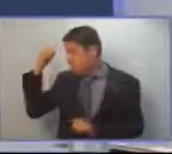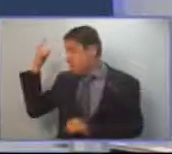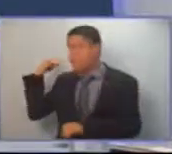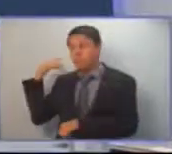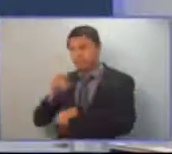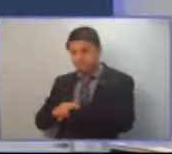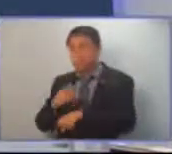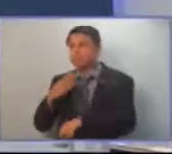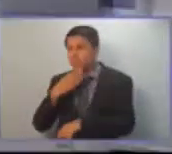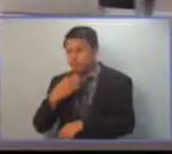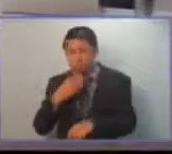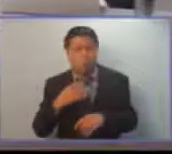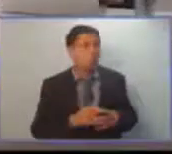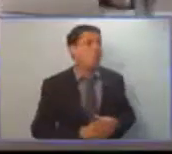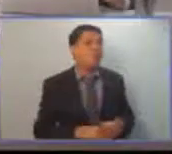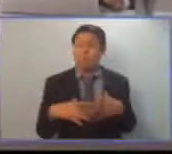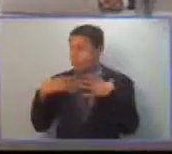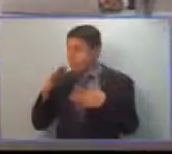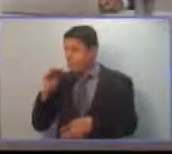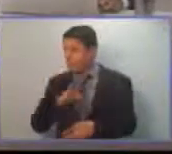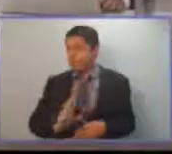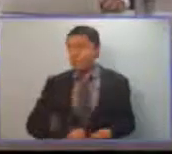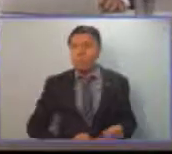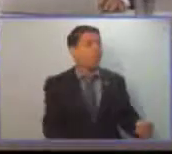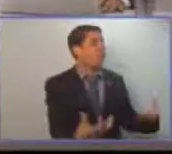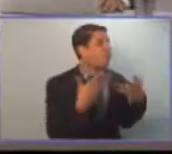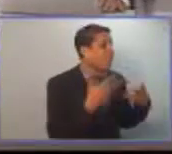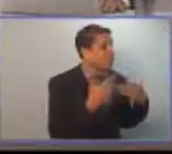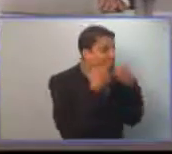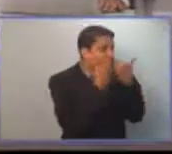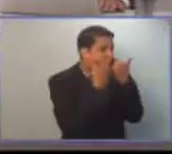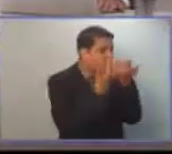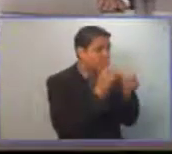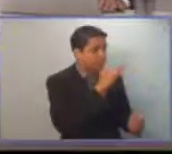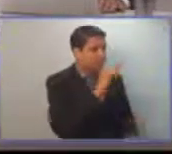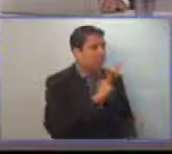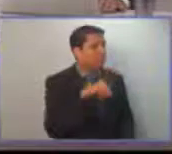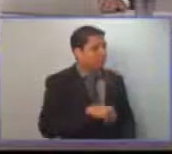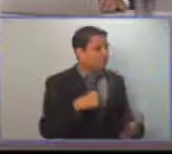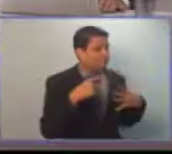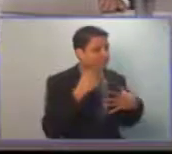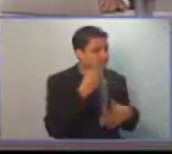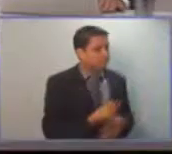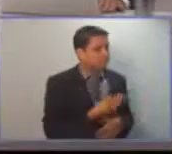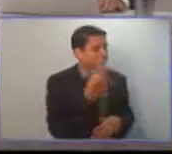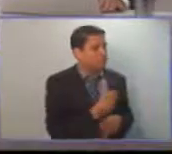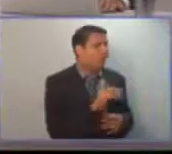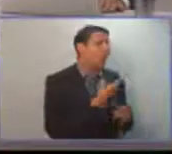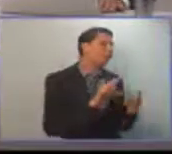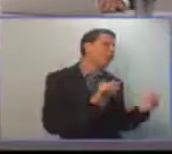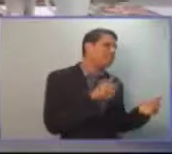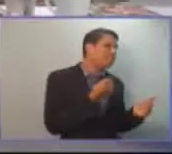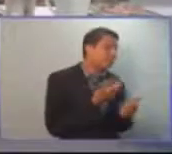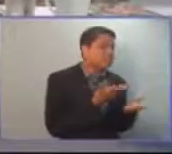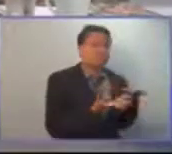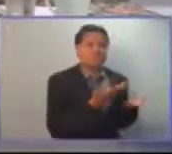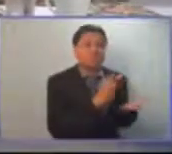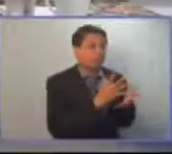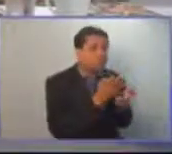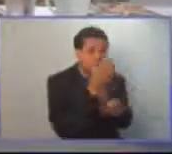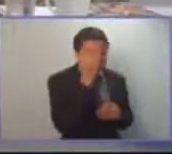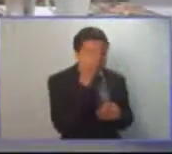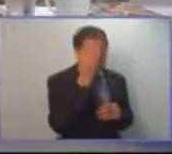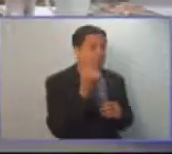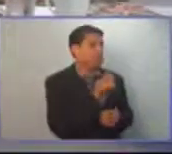difícil exactamente, y de la vida del Salvador. Muchos de los jóvenes que hoy están viviendo, sin duda, algunos quizás no están interesados, han de